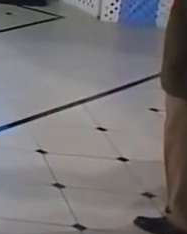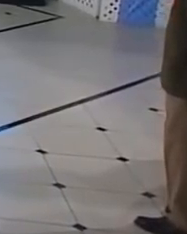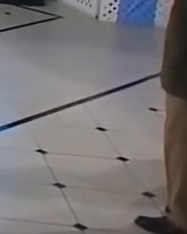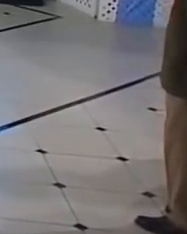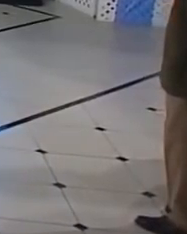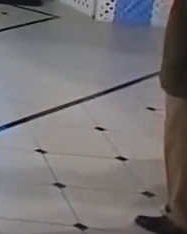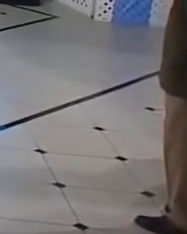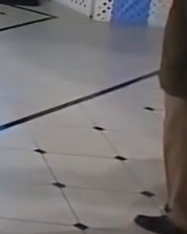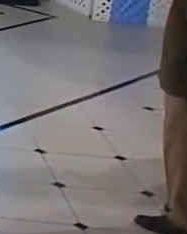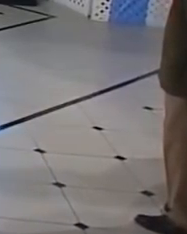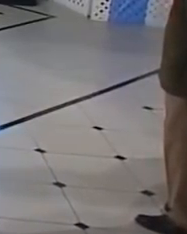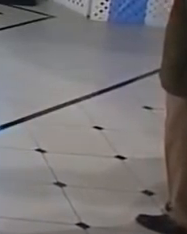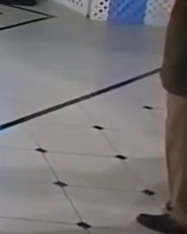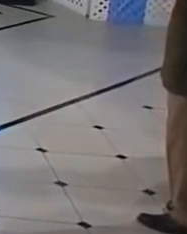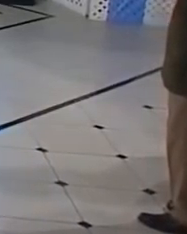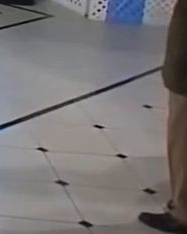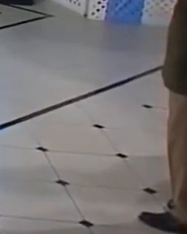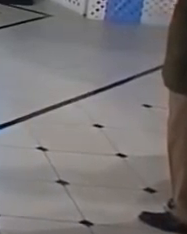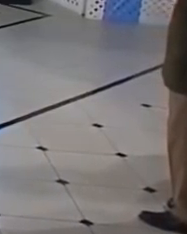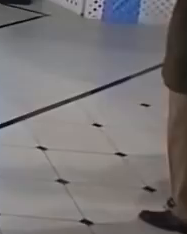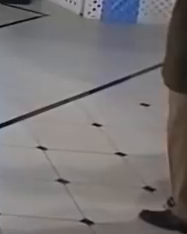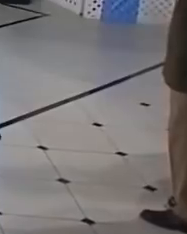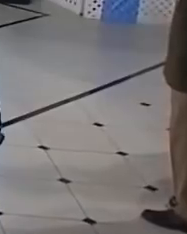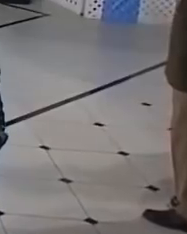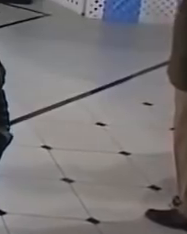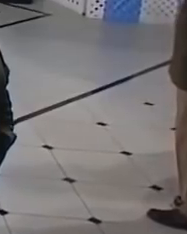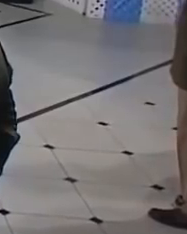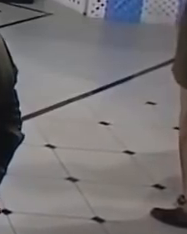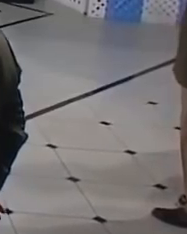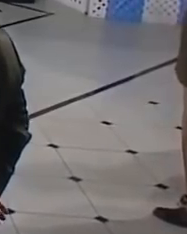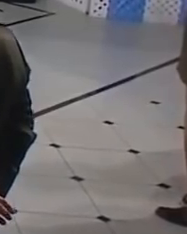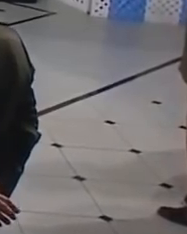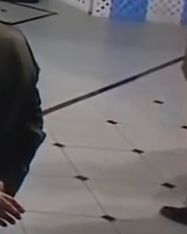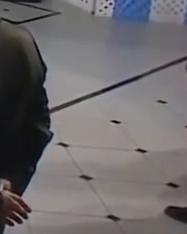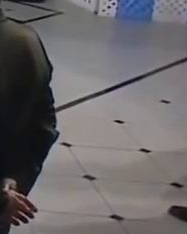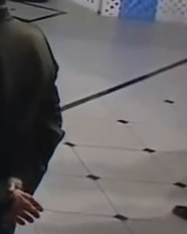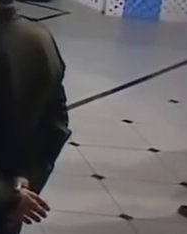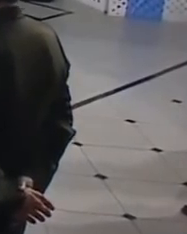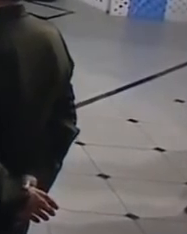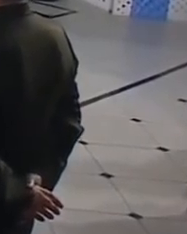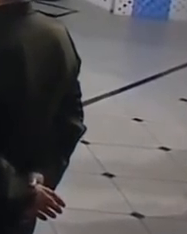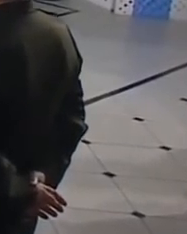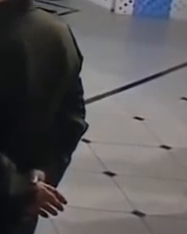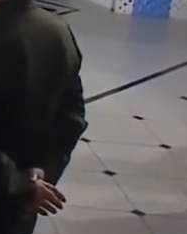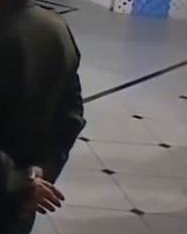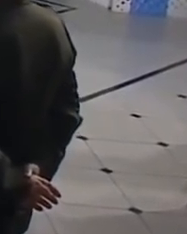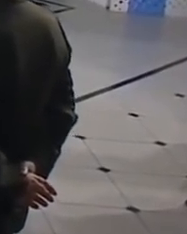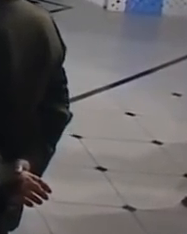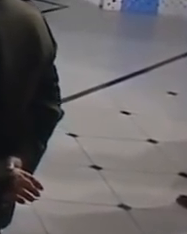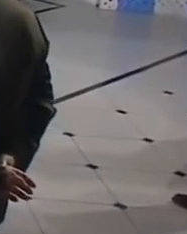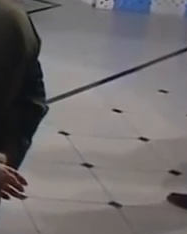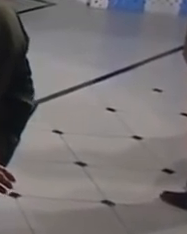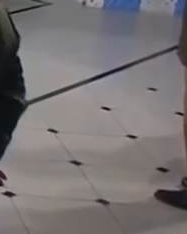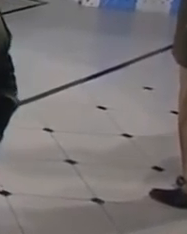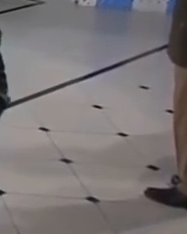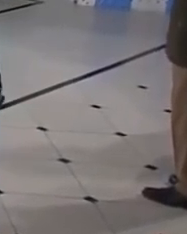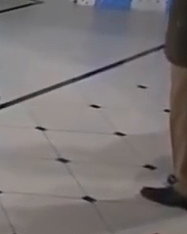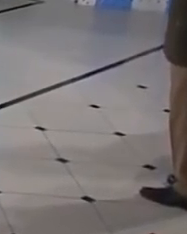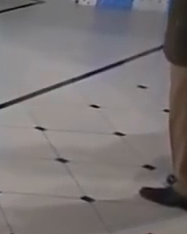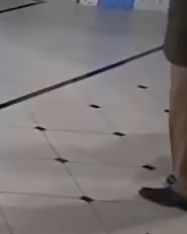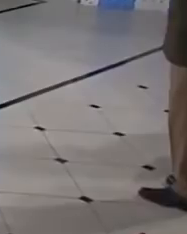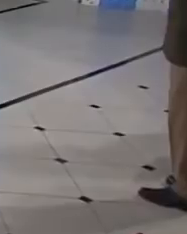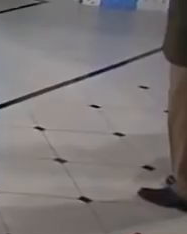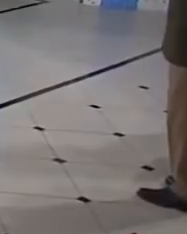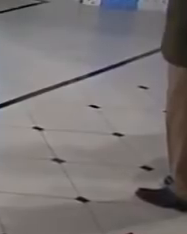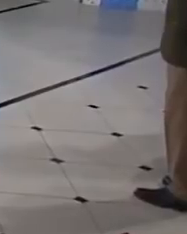señoras ministras y ministros del Poder Ejecutivo Nacional, el señor secretario general de la Presidencia, el